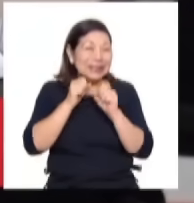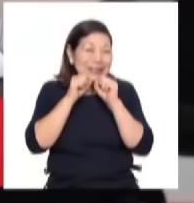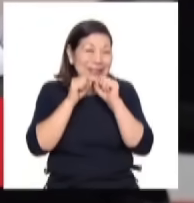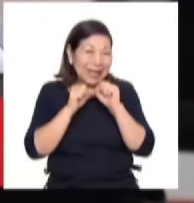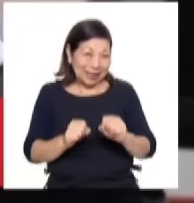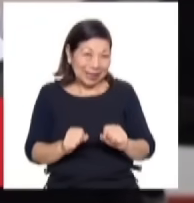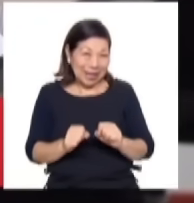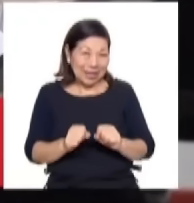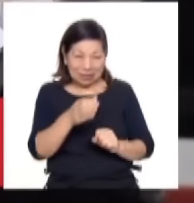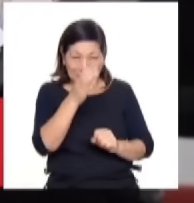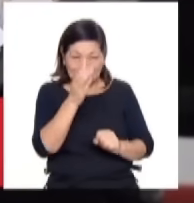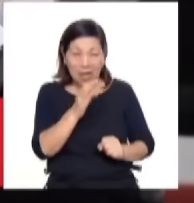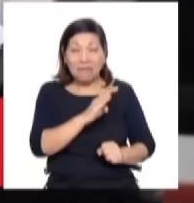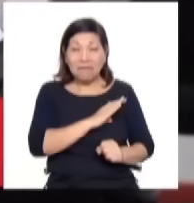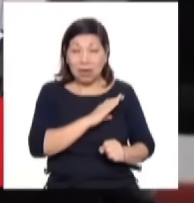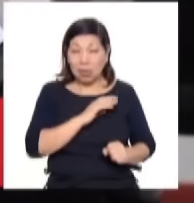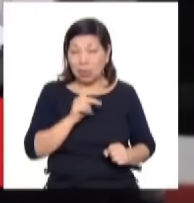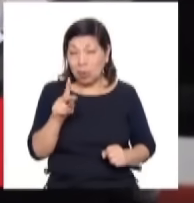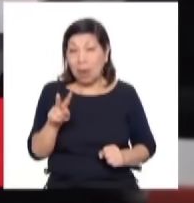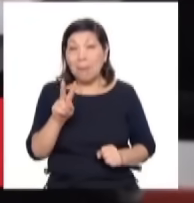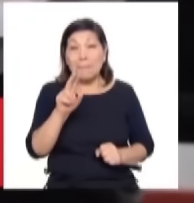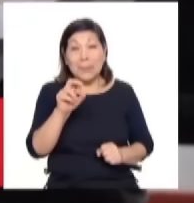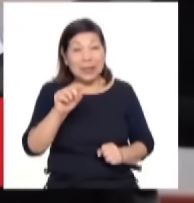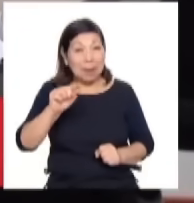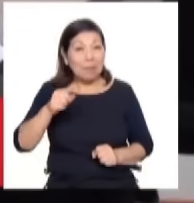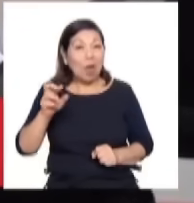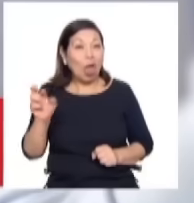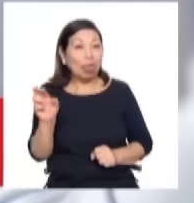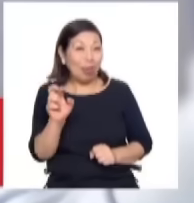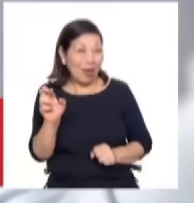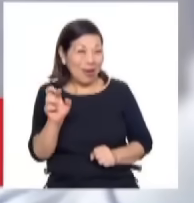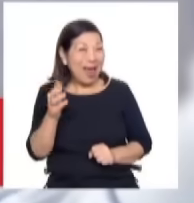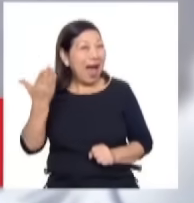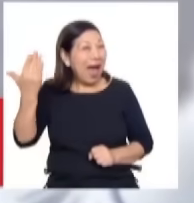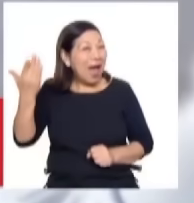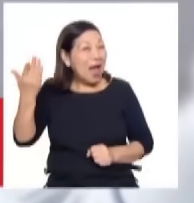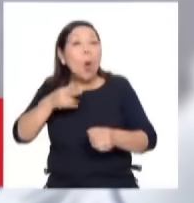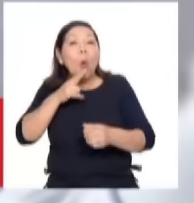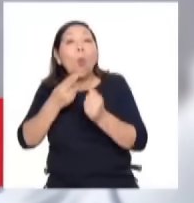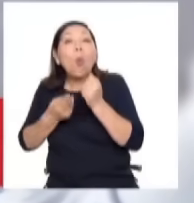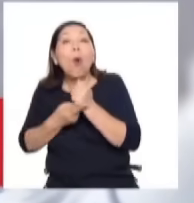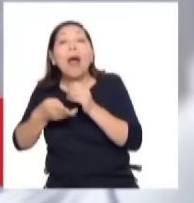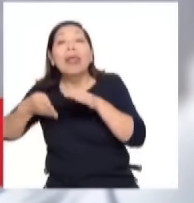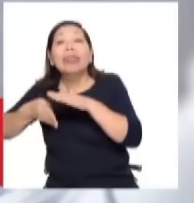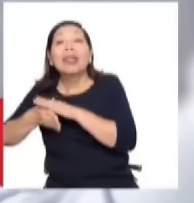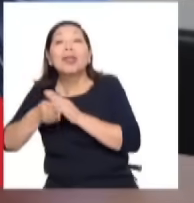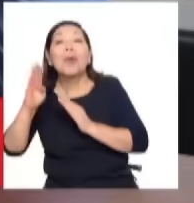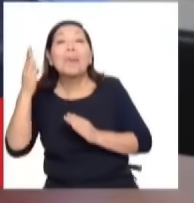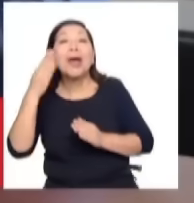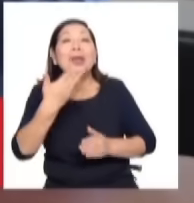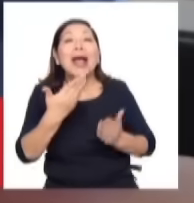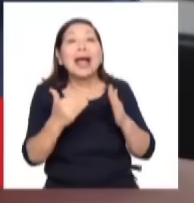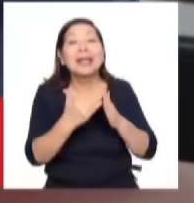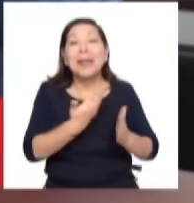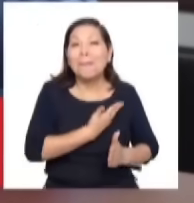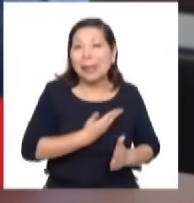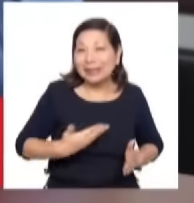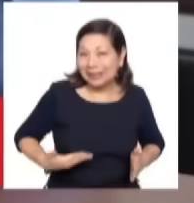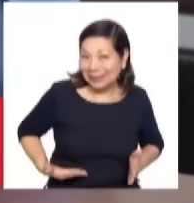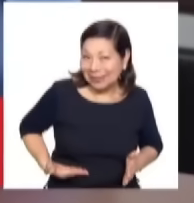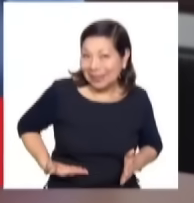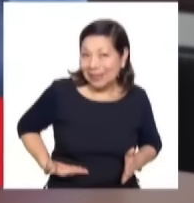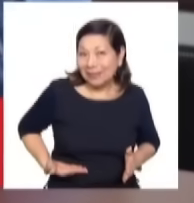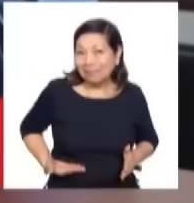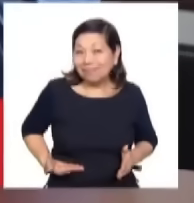Gobierno, a quien la Fiscalía le descubrió $20.000 en efectivo guardados en un baño de su despacho. De esta presunta